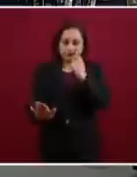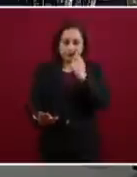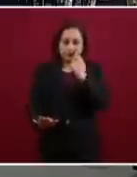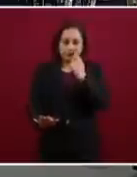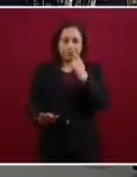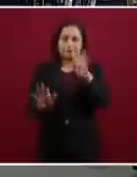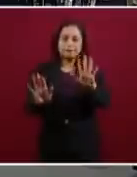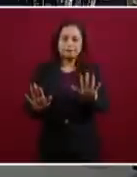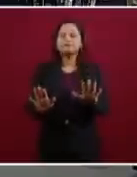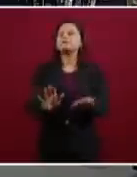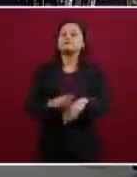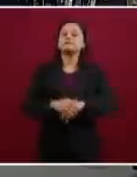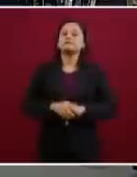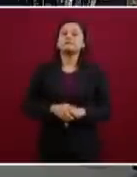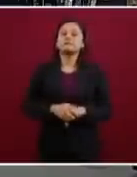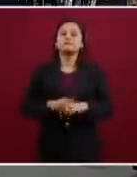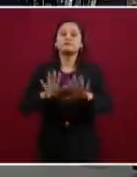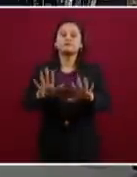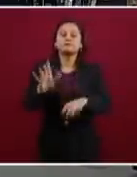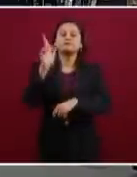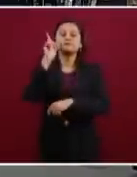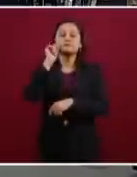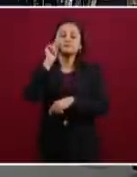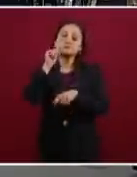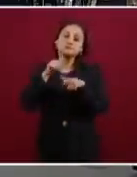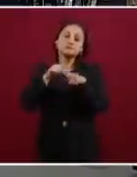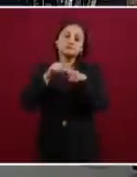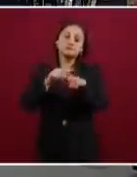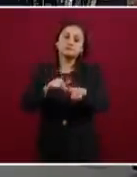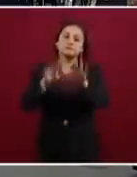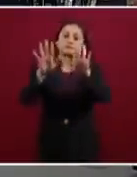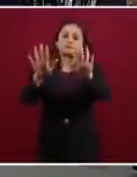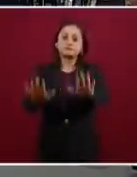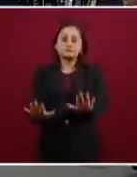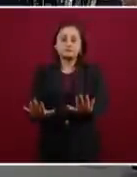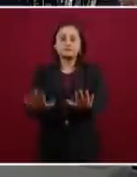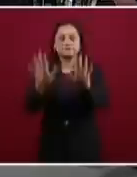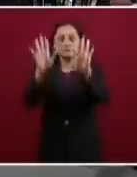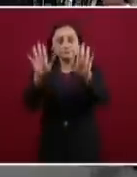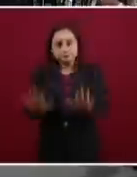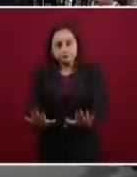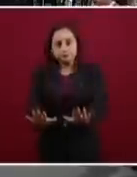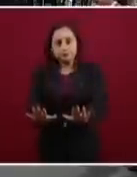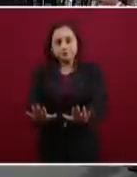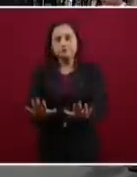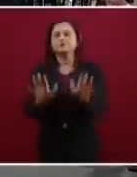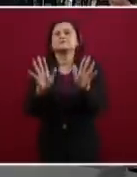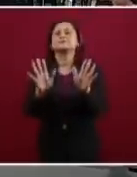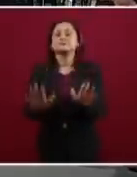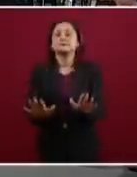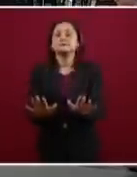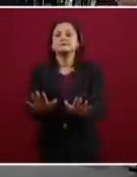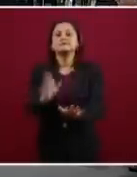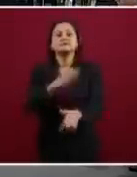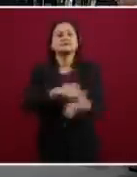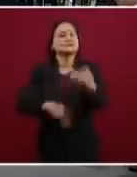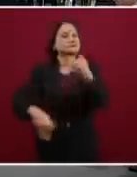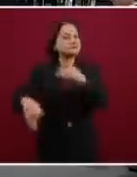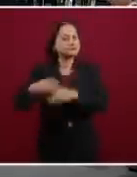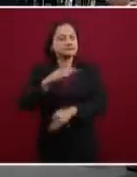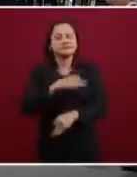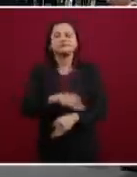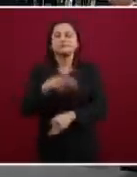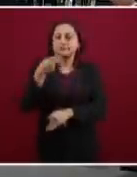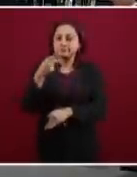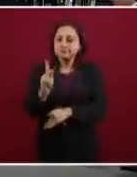además mañana les seguimos espérense sea mire todo nada más que aquí vamos a